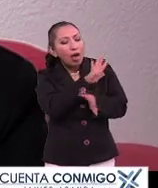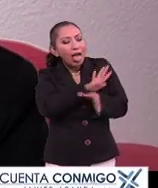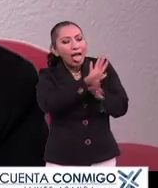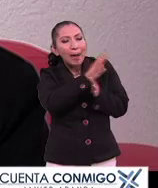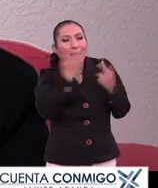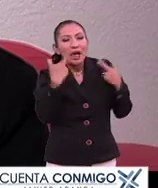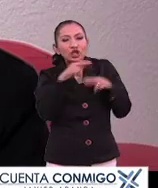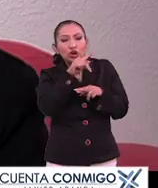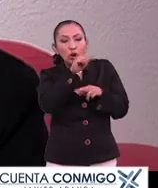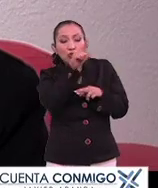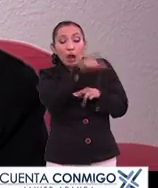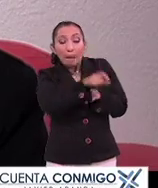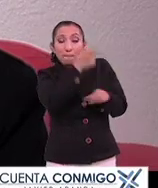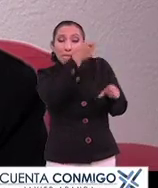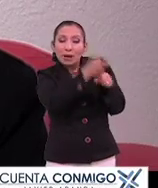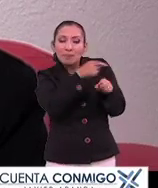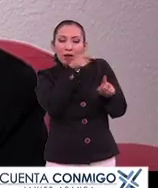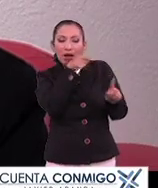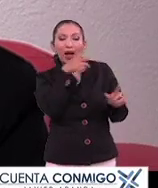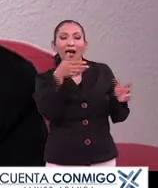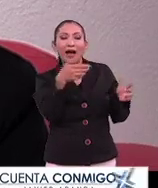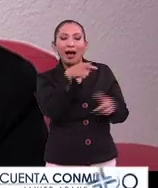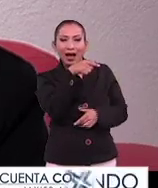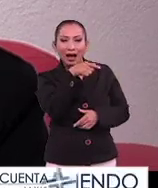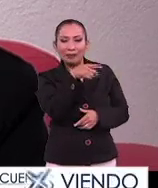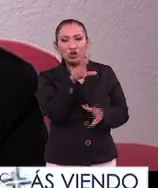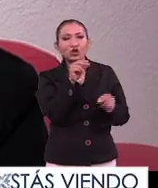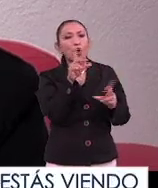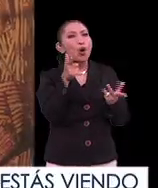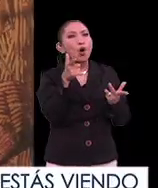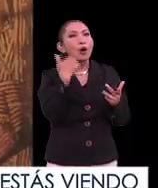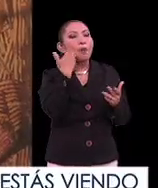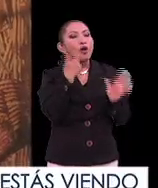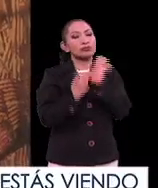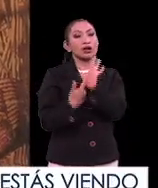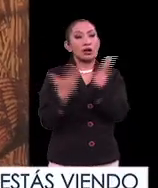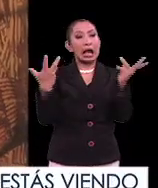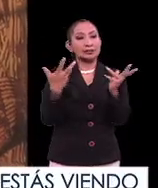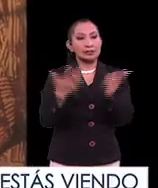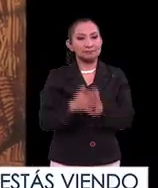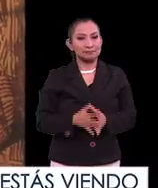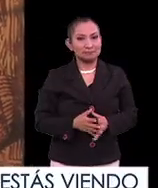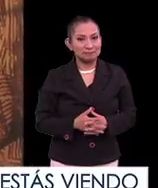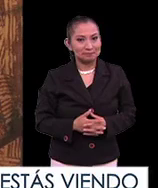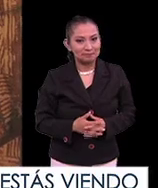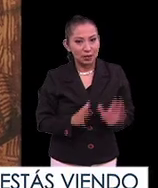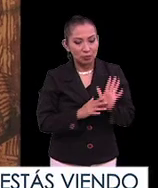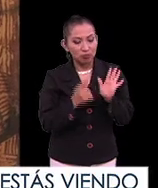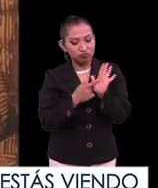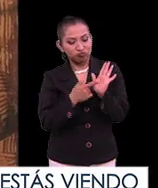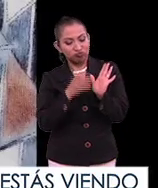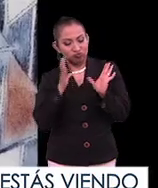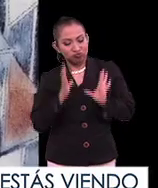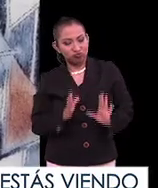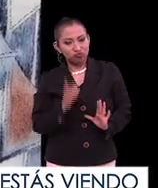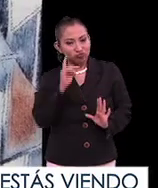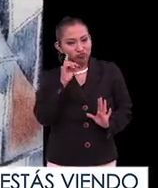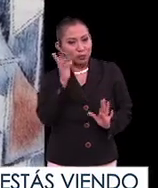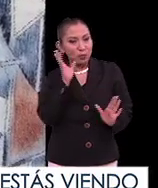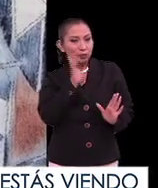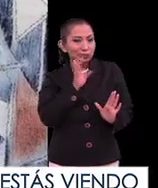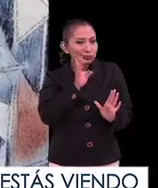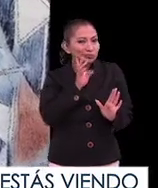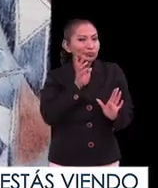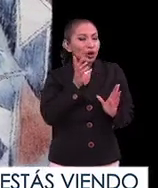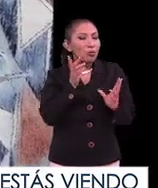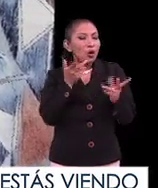maestro Toledo, que es uno de los primeros que no que se atreve, que lo hace, ¿no? Y no de